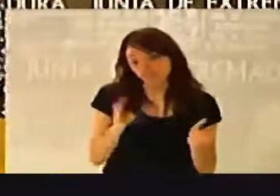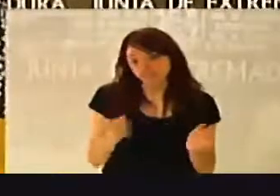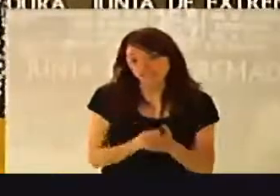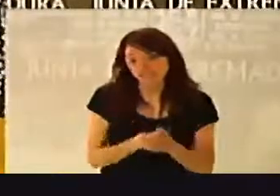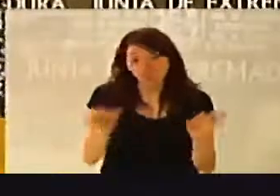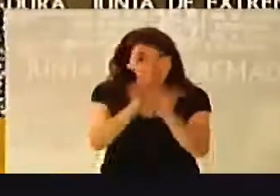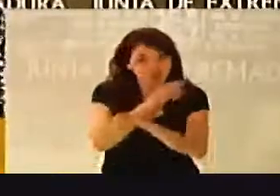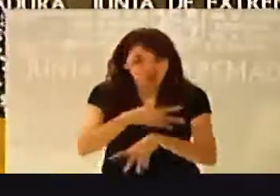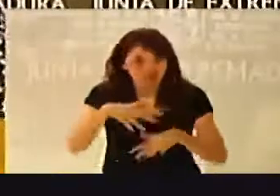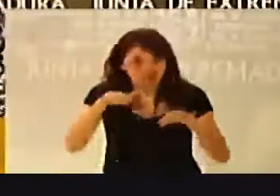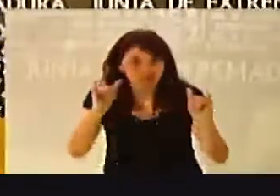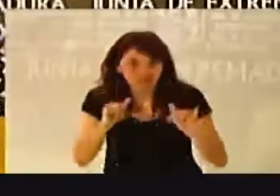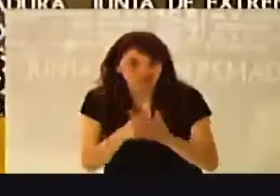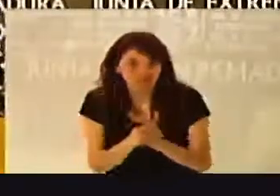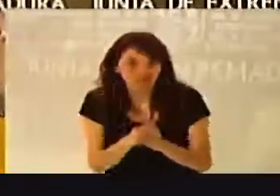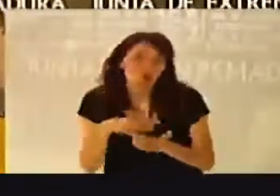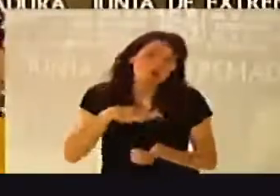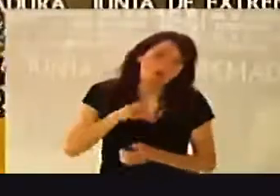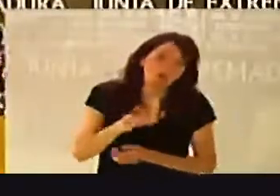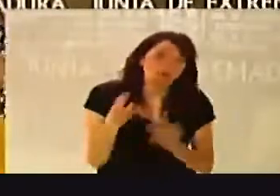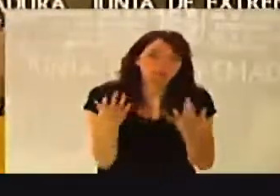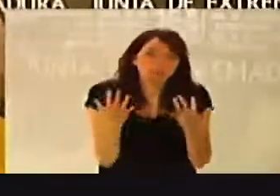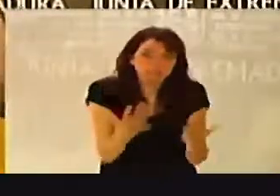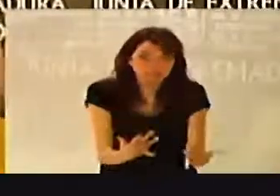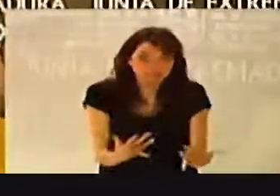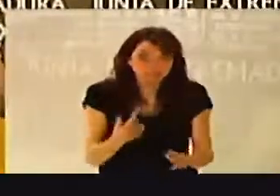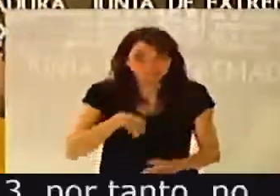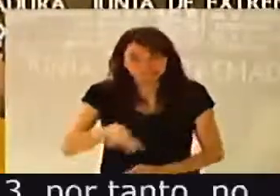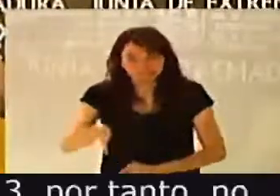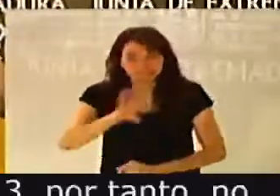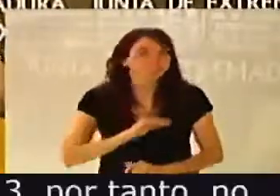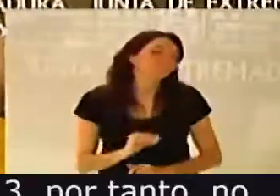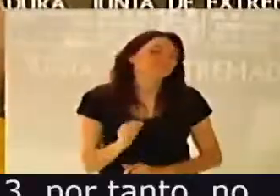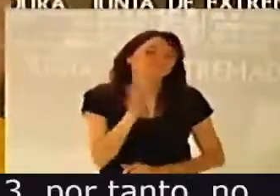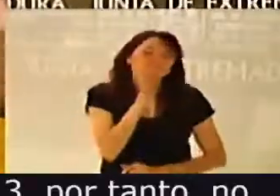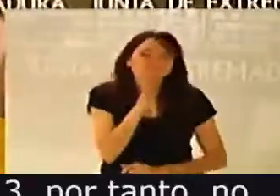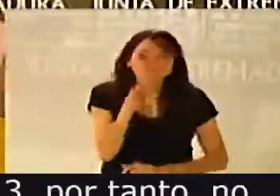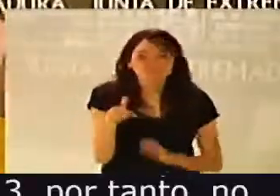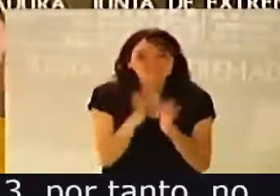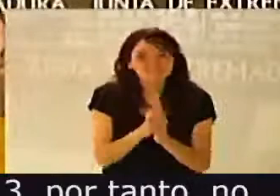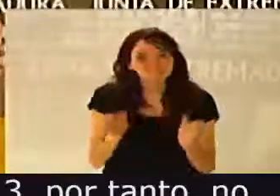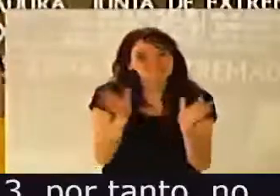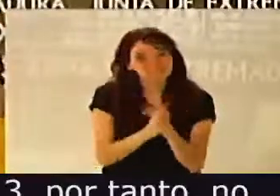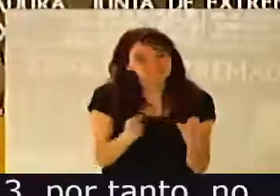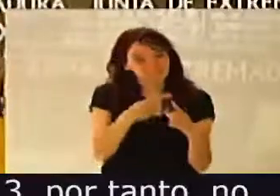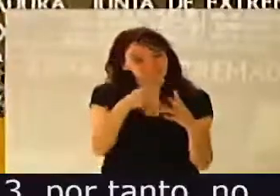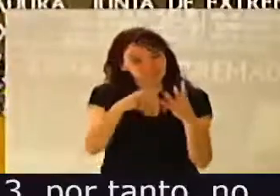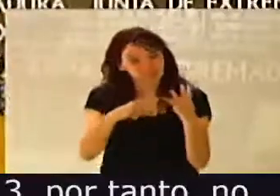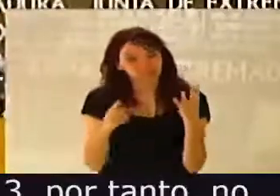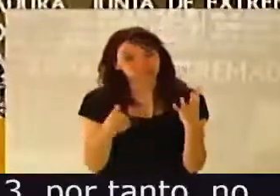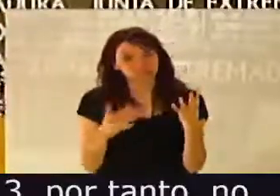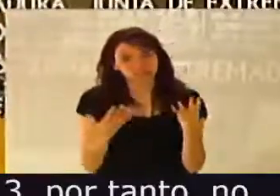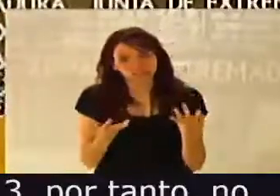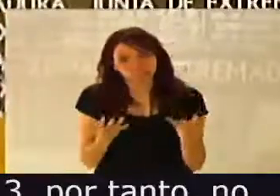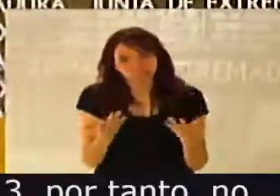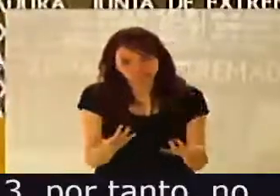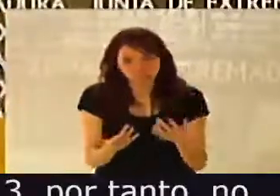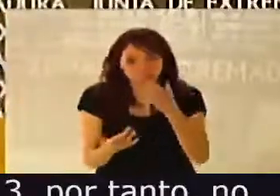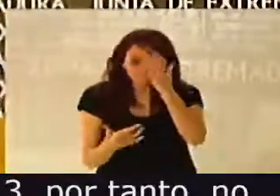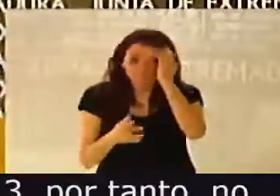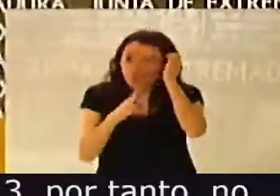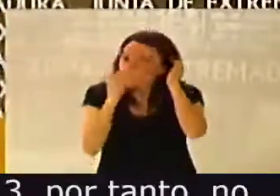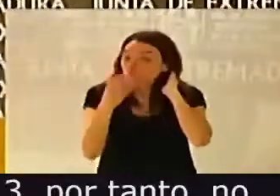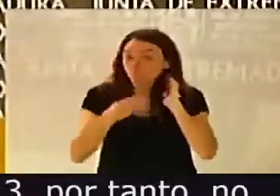confusión. Quizás hay prisa que el Gobierno entiende por que lleguen ciertas cosas, pero no podemos obviar